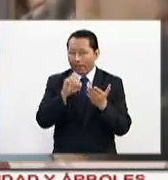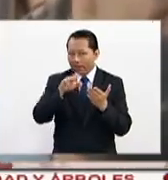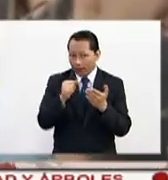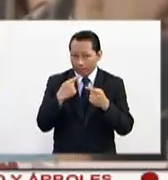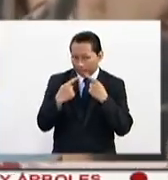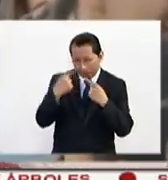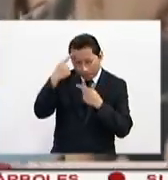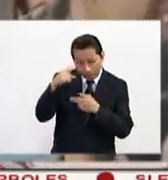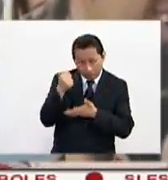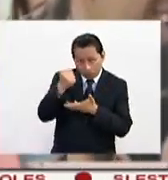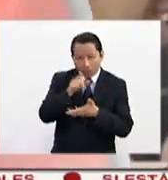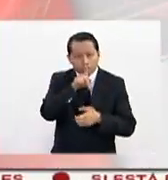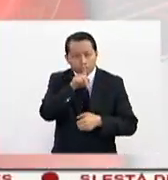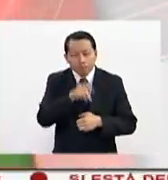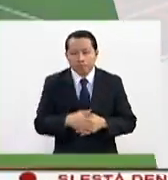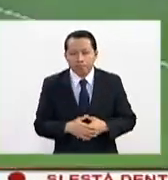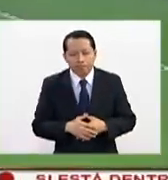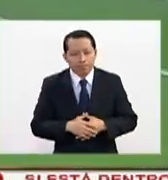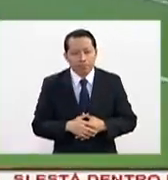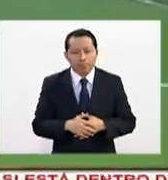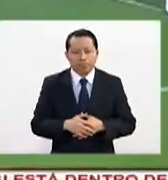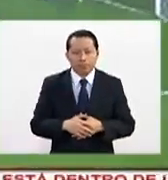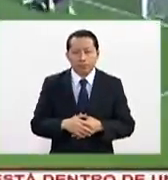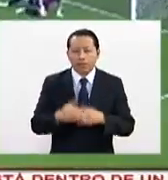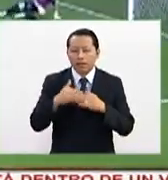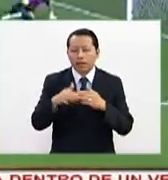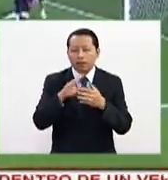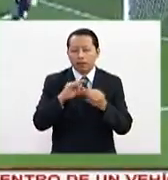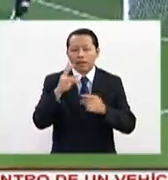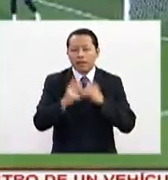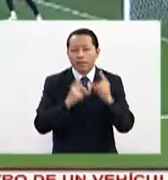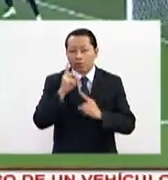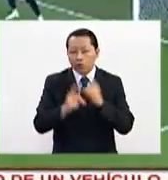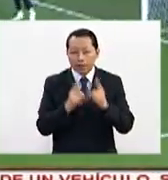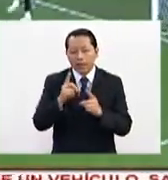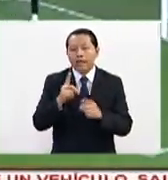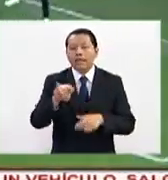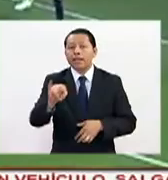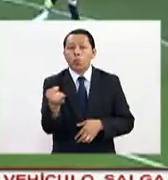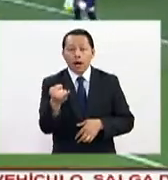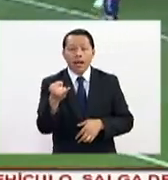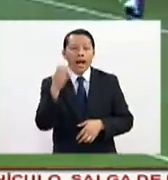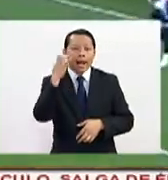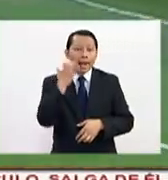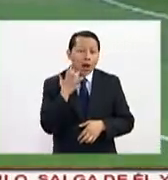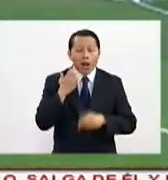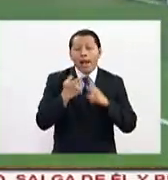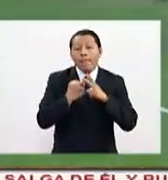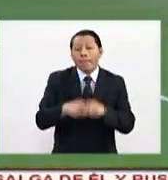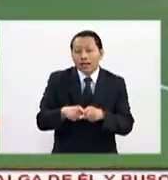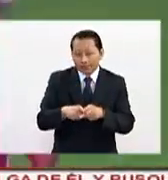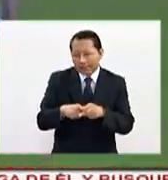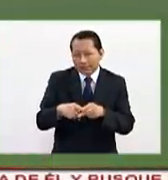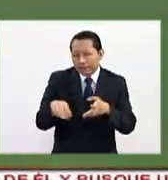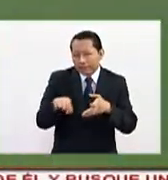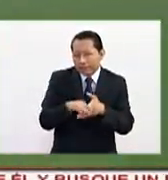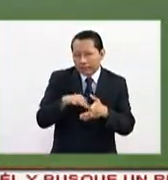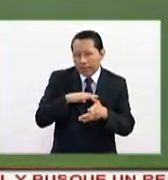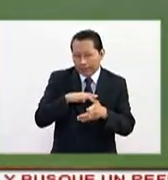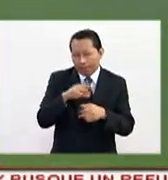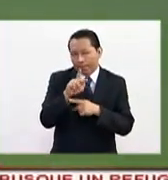negociación presupuestal. Más adelante en los deportes, Tijuana y León dan inicio a la penúltima fecha de la